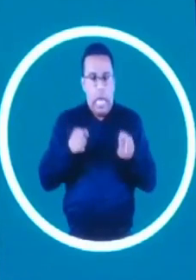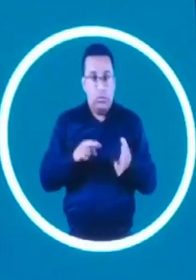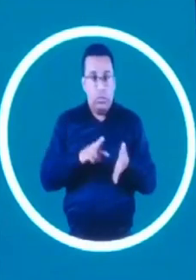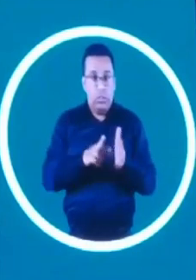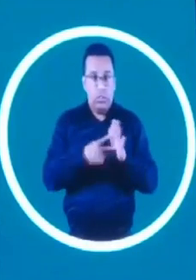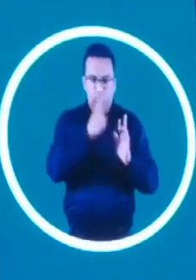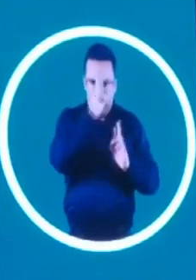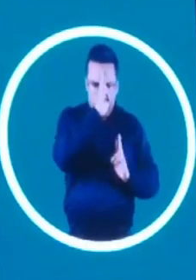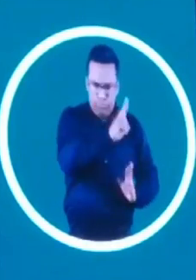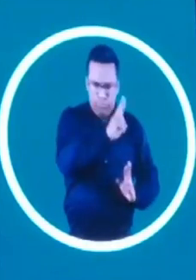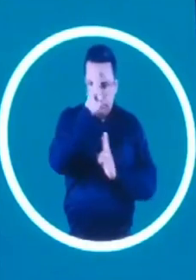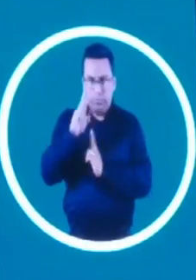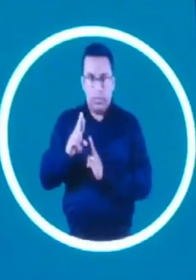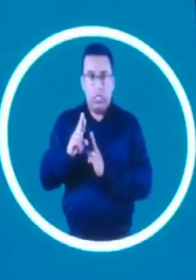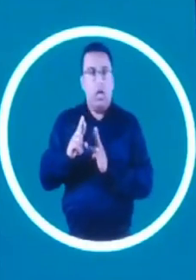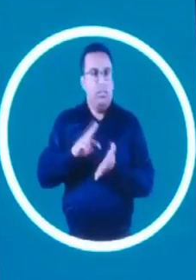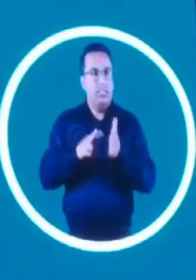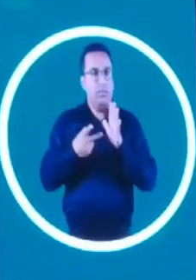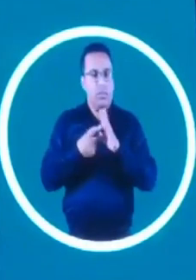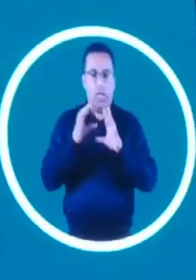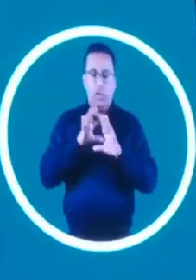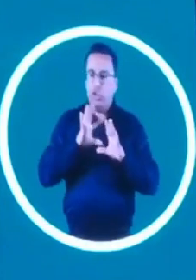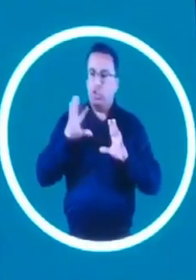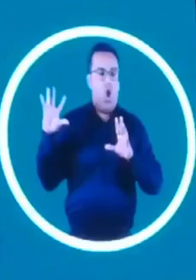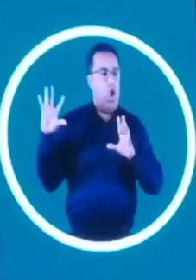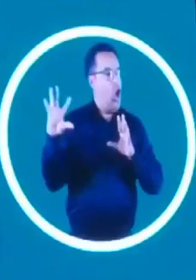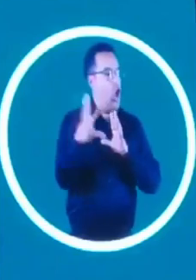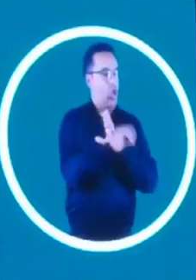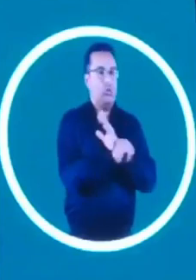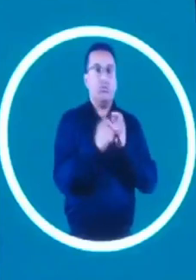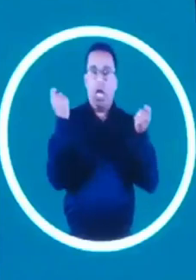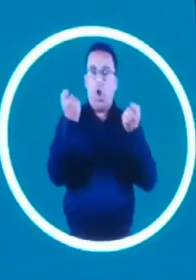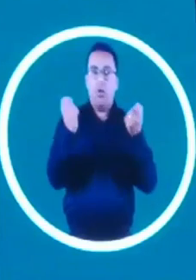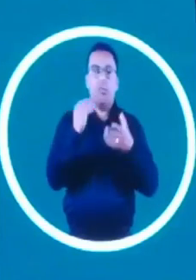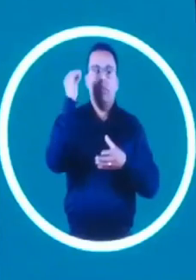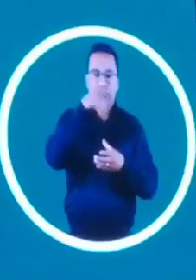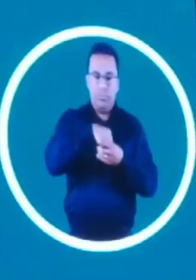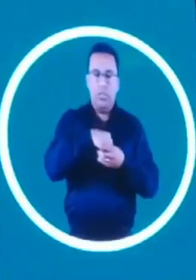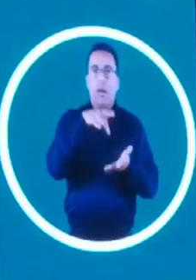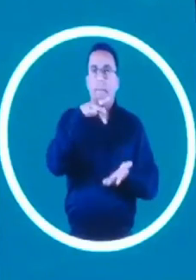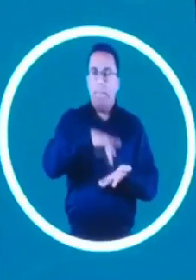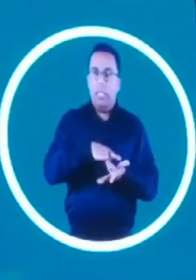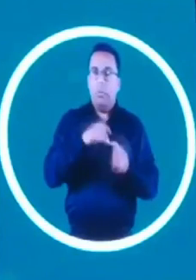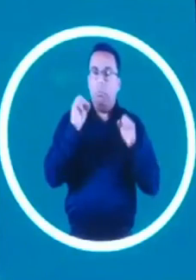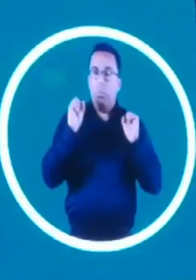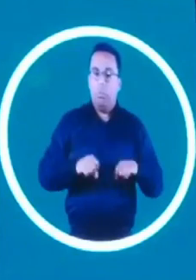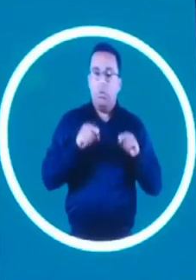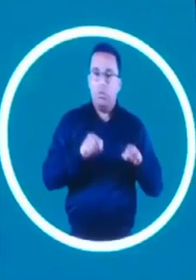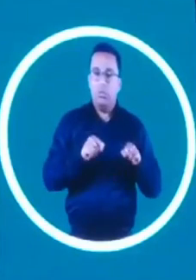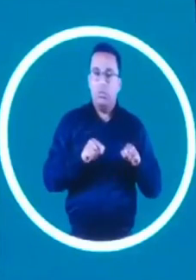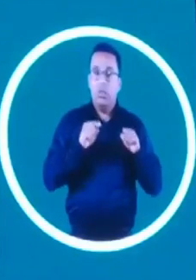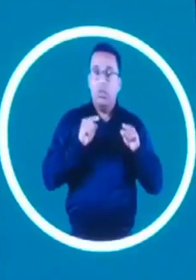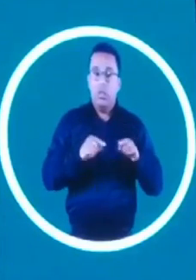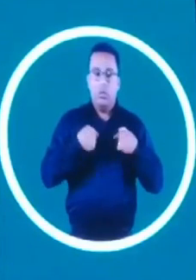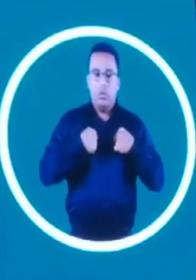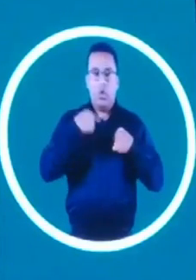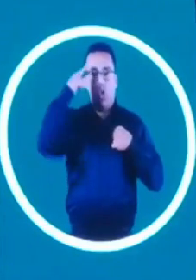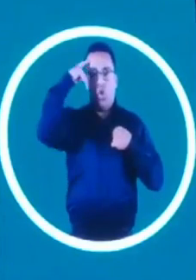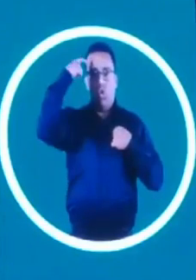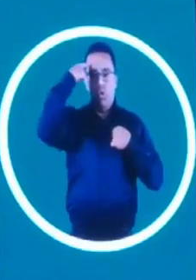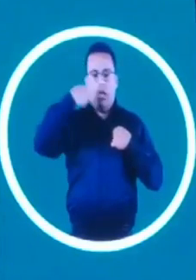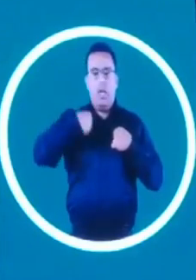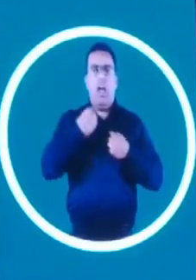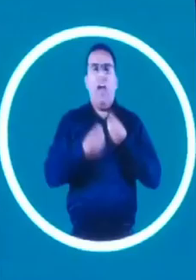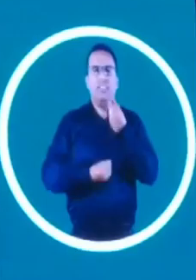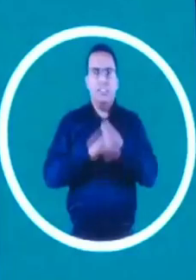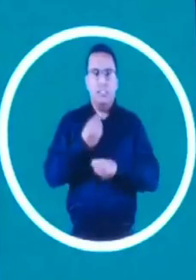de una economía globalizada, que desde mi punto de vista y desde el punto de vista de nuestro gobierno tiene que ser